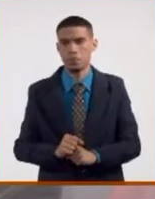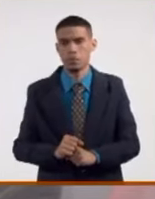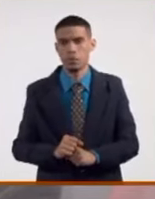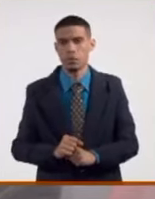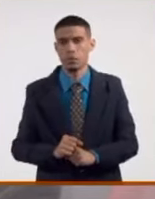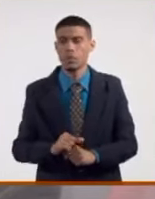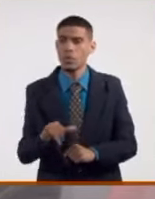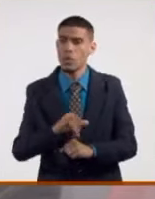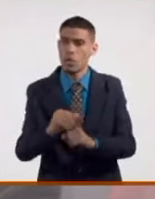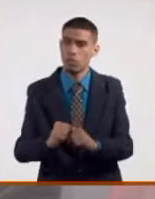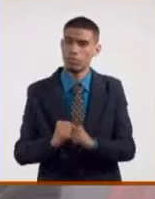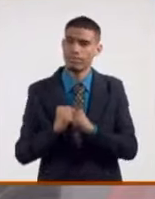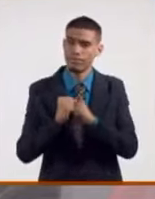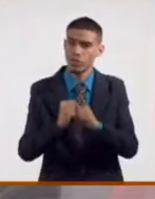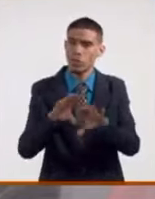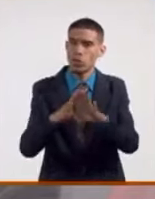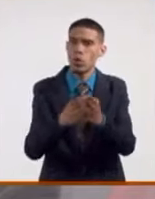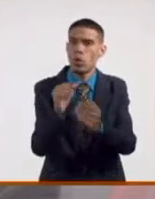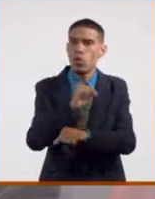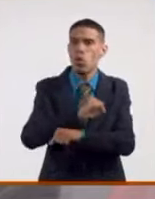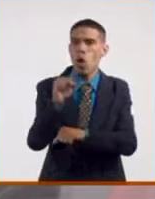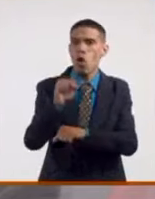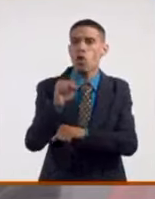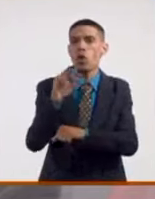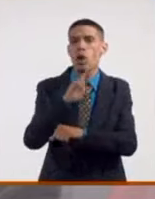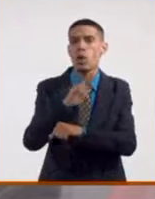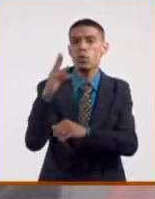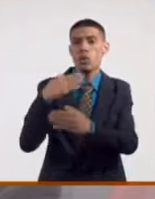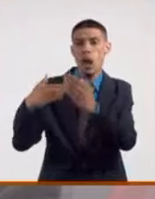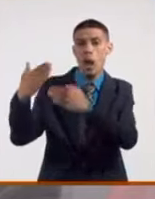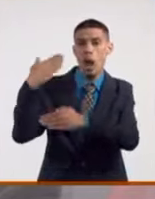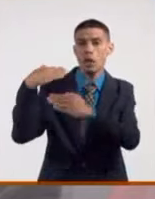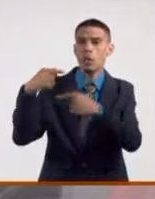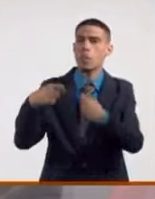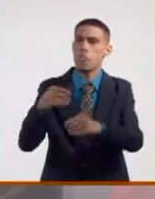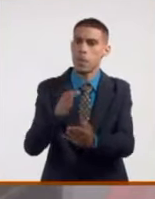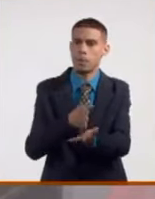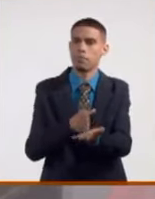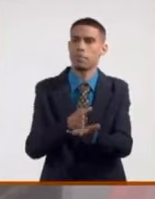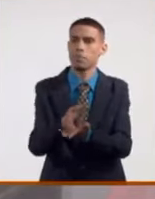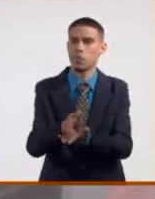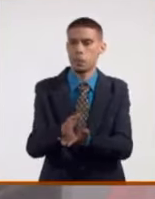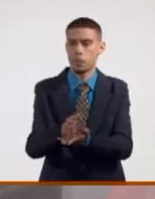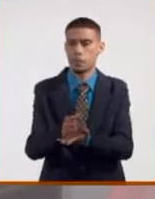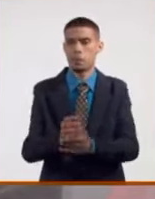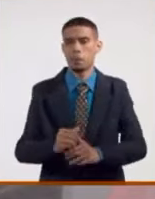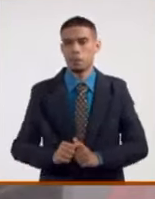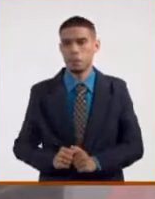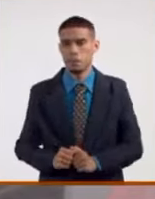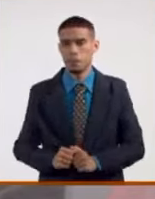reforzar nuestras conquistas sociales para no renunciar a nuestro socialismo y para poder avanzar en nuestro sistema eh social